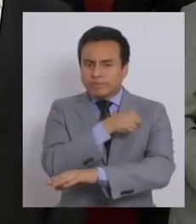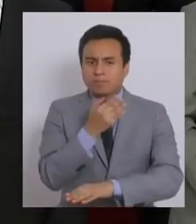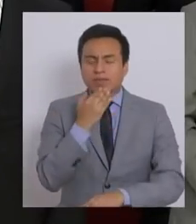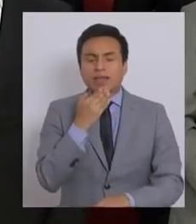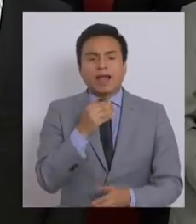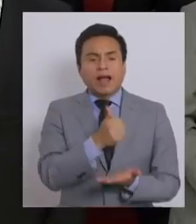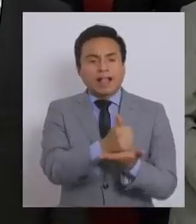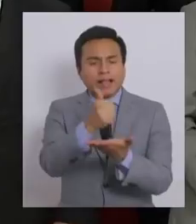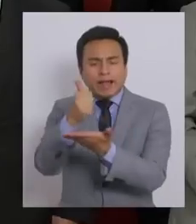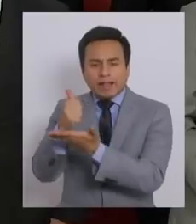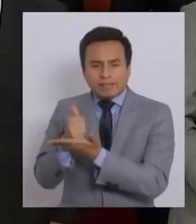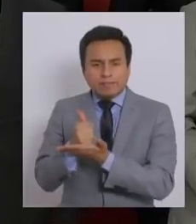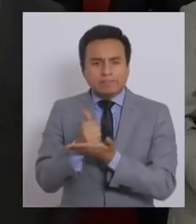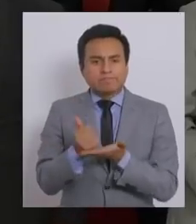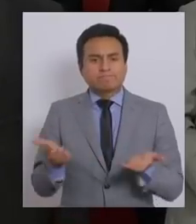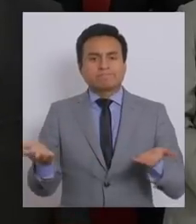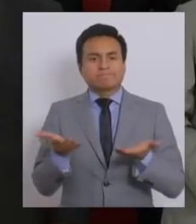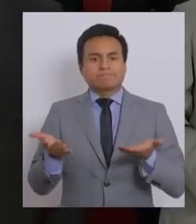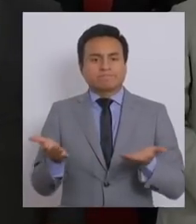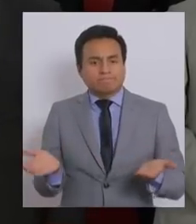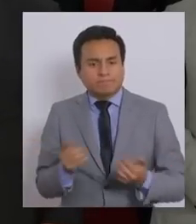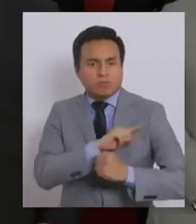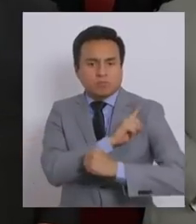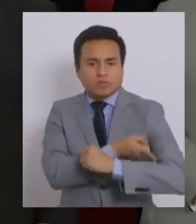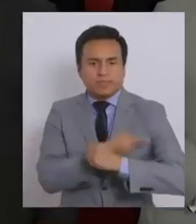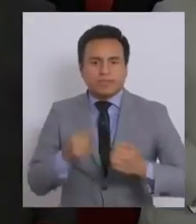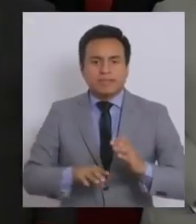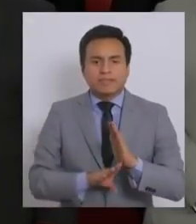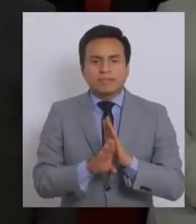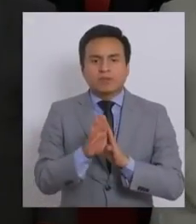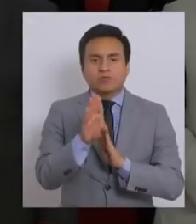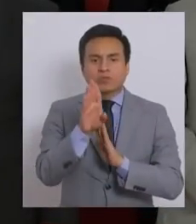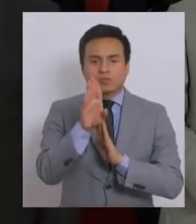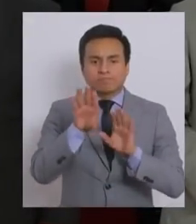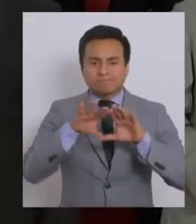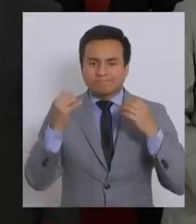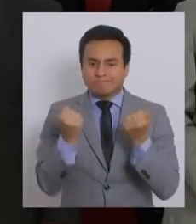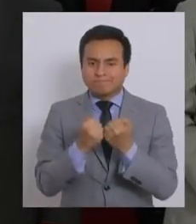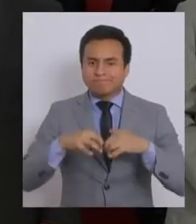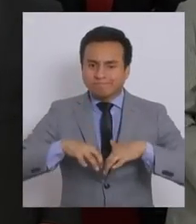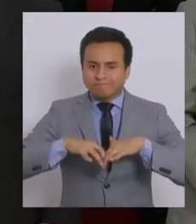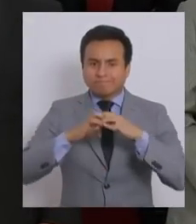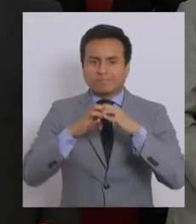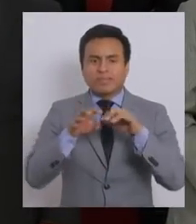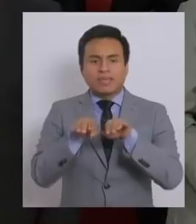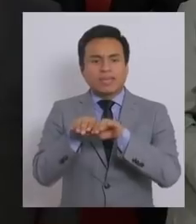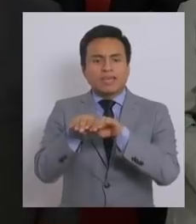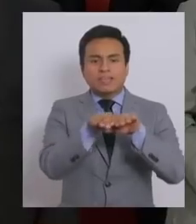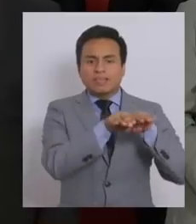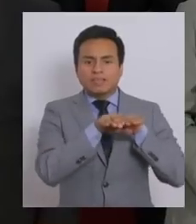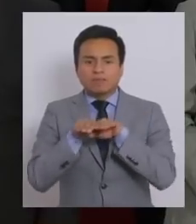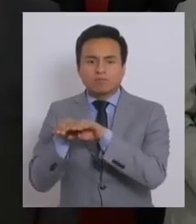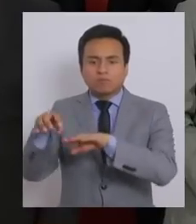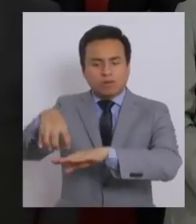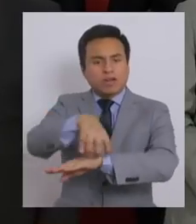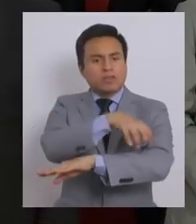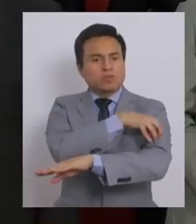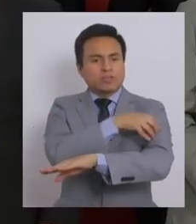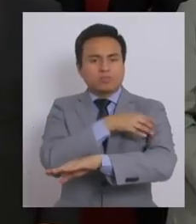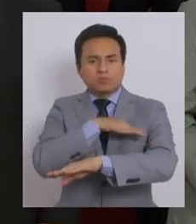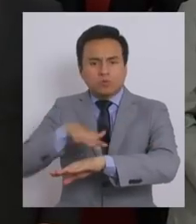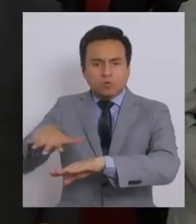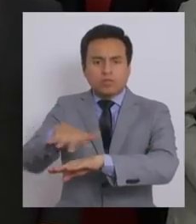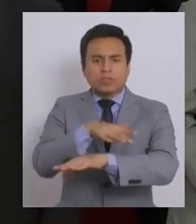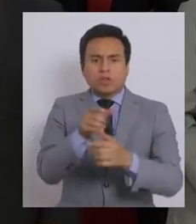los alcaldes, para potenciar el desarrollo integral, sustentable y equitativo de todas las regiones, de todas